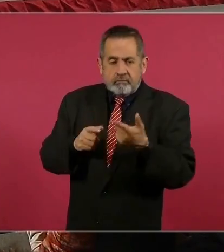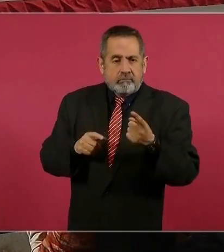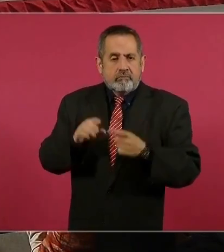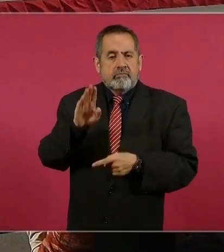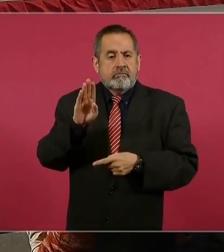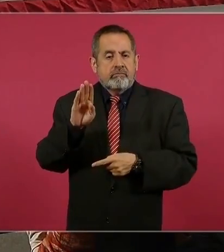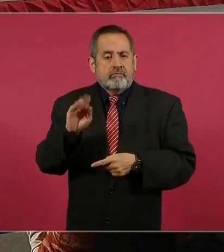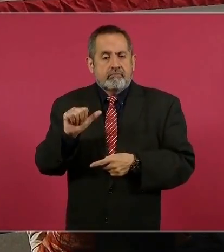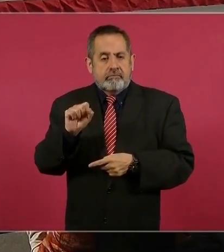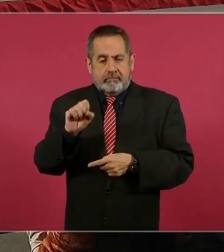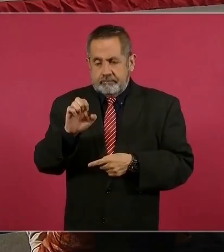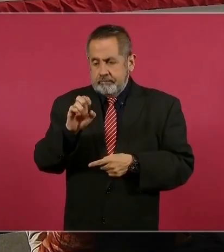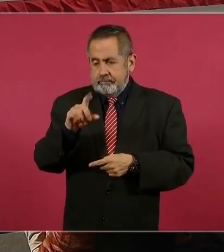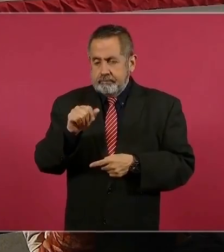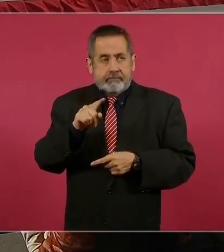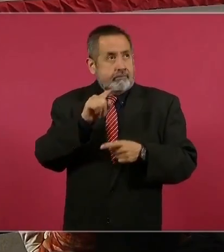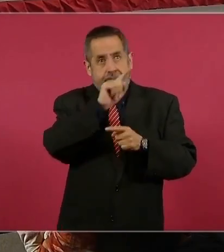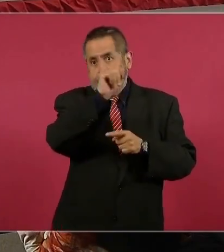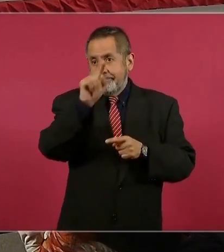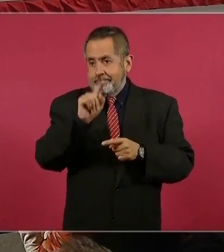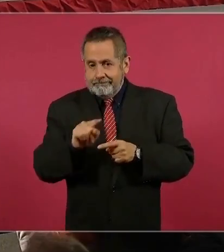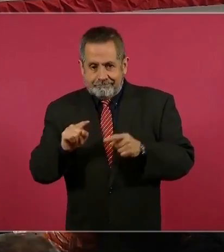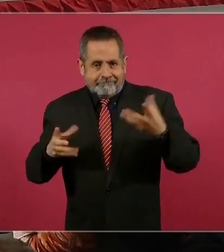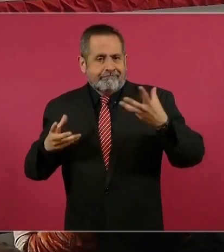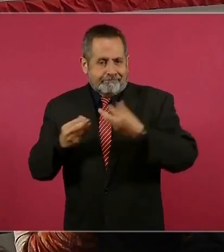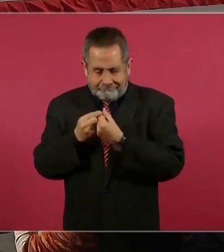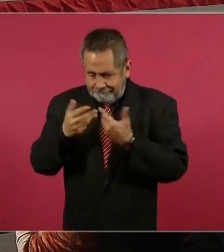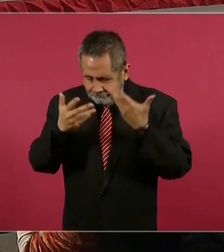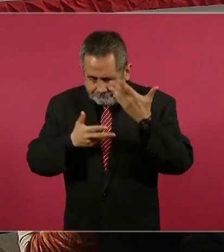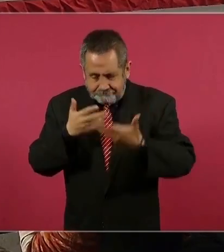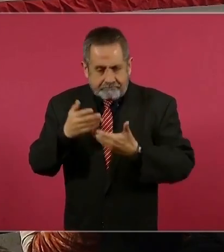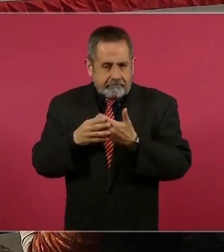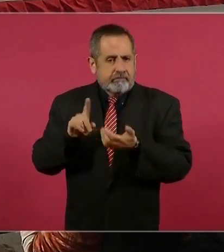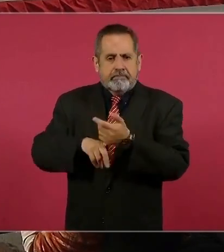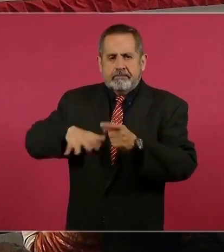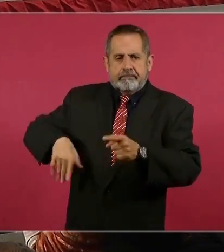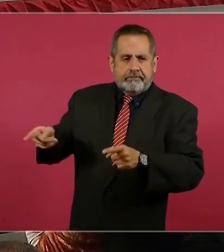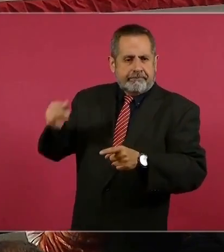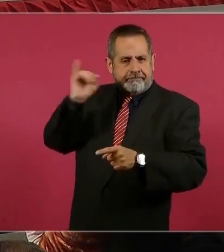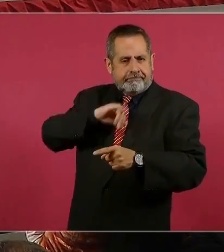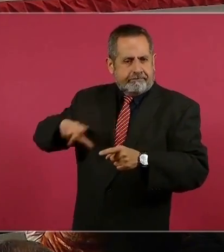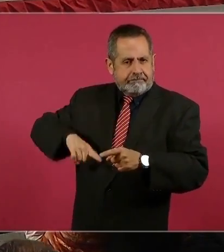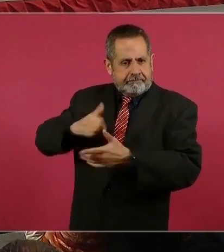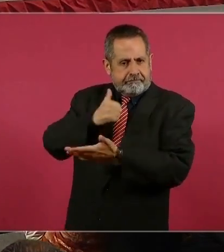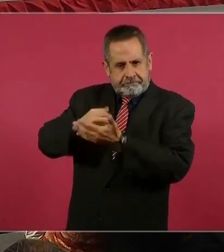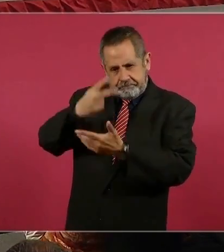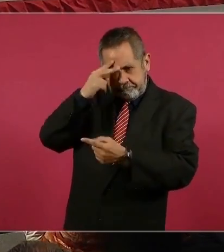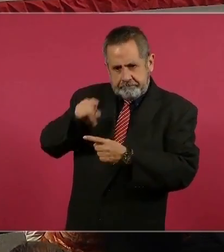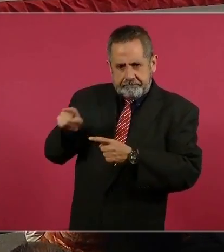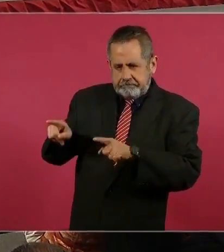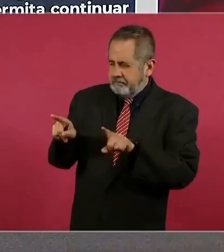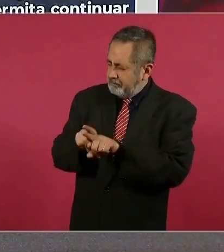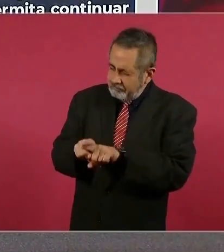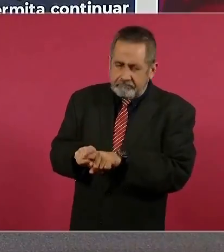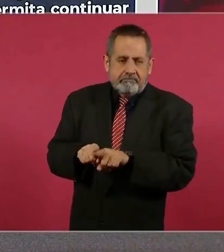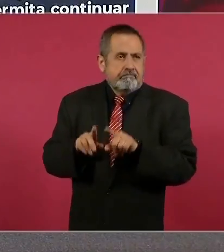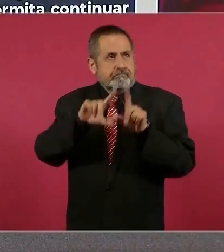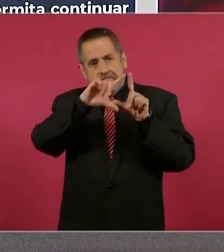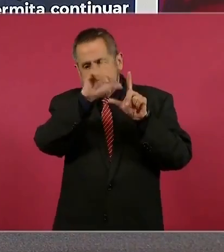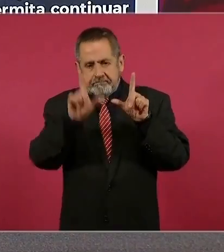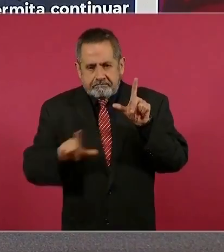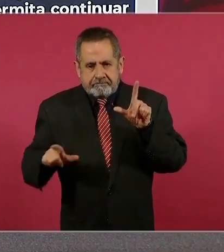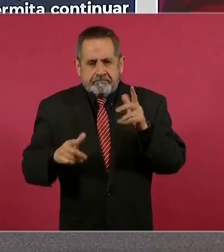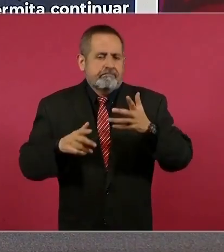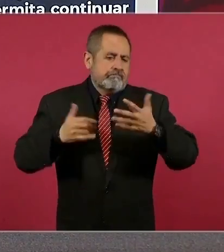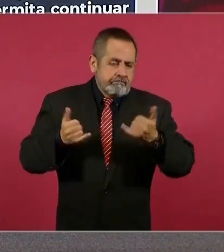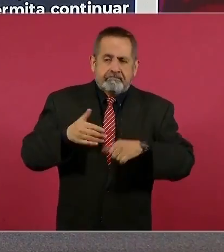de datos, como lo muestra el jefe de gobierno, y haciendo un llamado a la ciudadanía para que